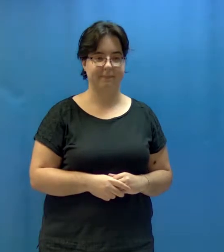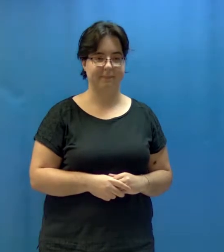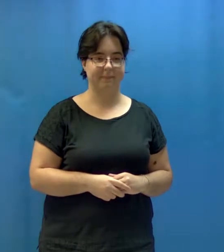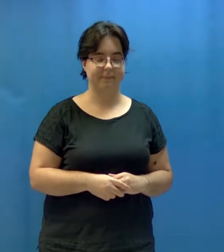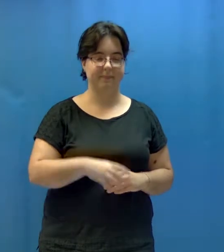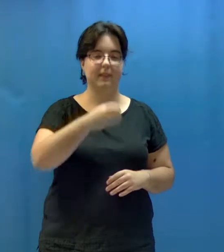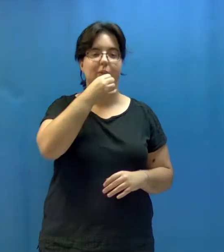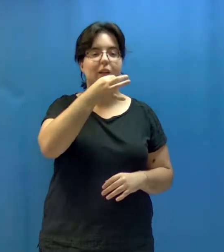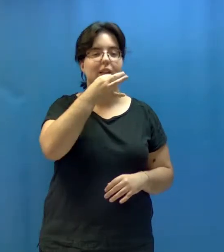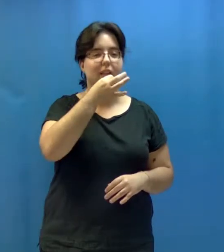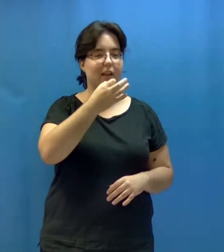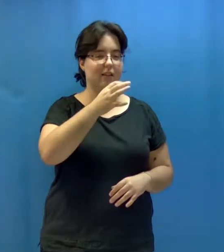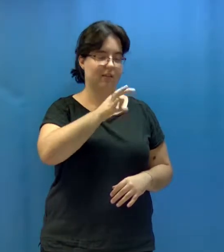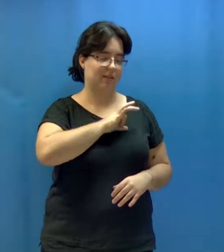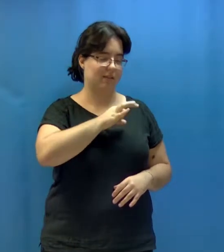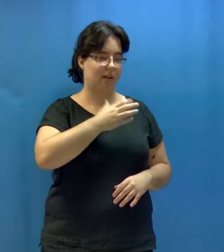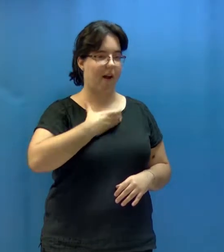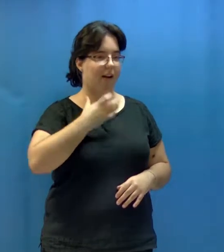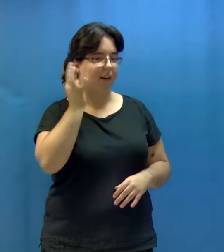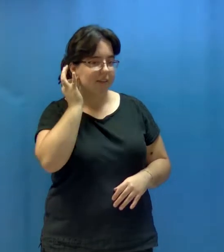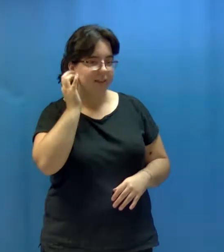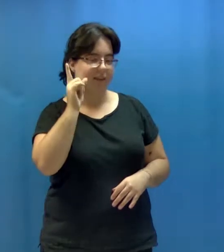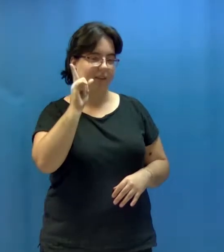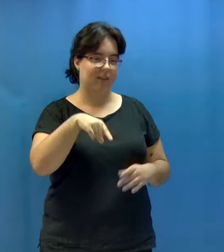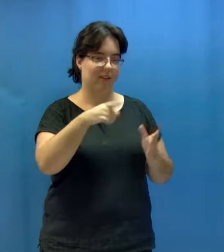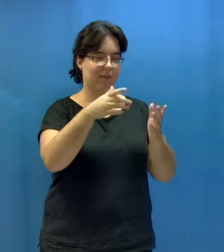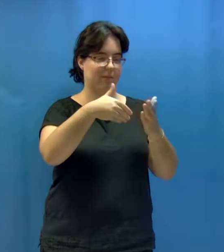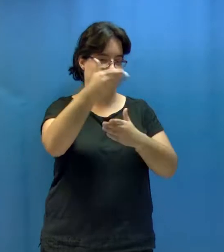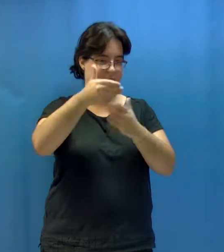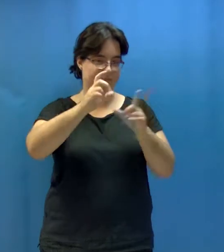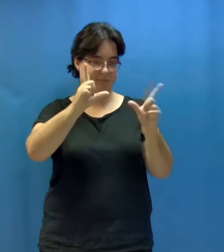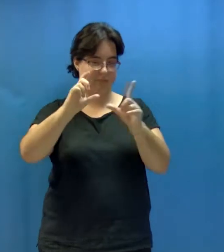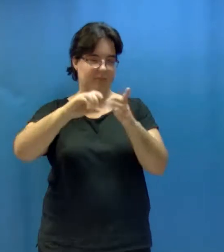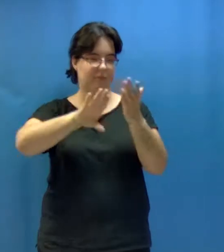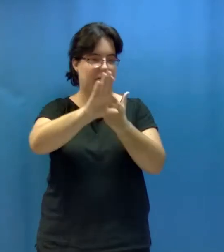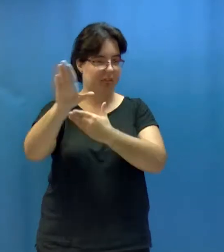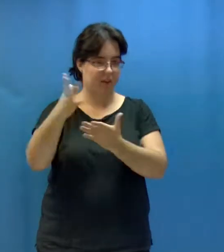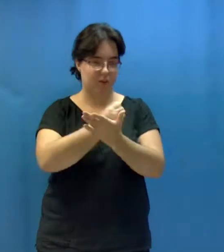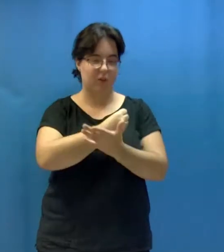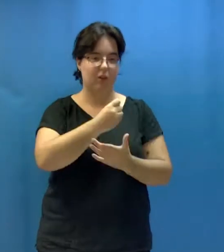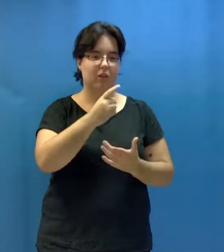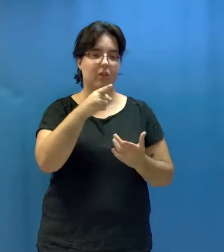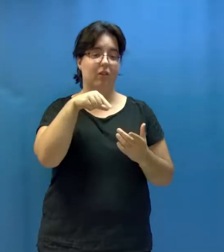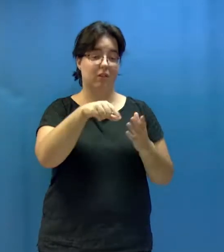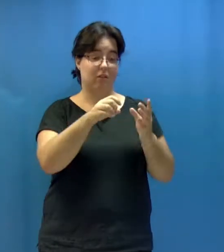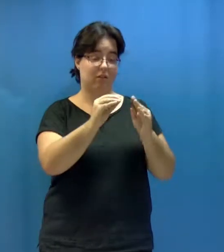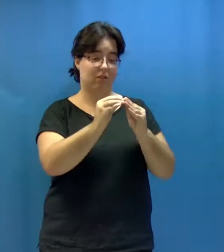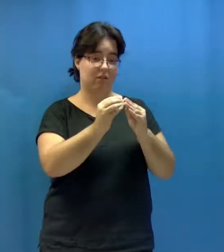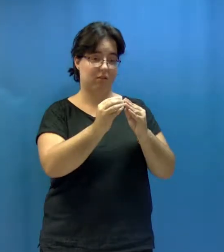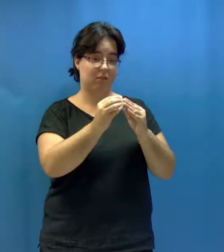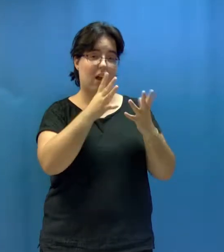Buenas tardes, señora alcaldesa, compas de corporación, veïns i veïnes, mitjans de comunicació. El creixement de la població de persones majors que s'està produint en el segle